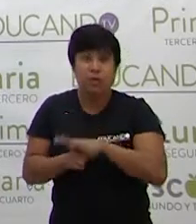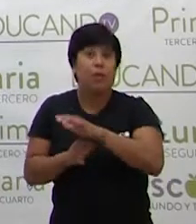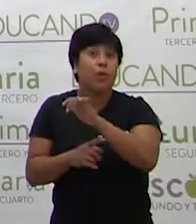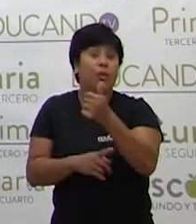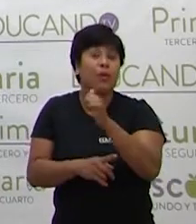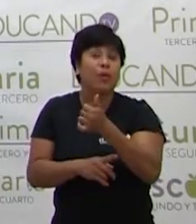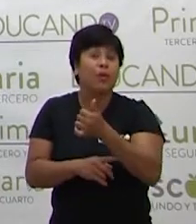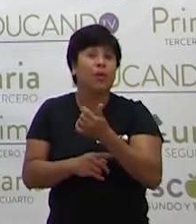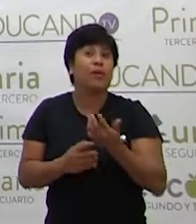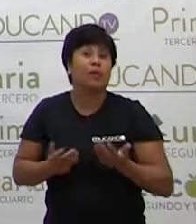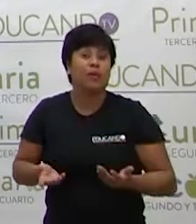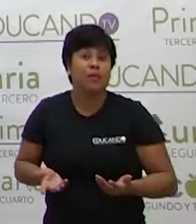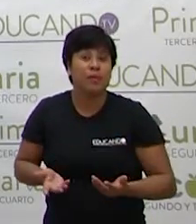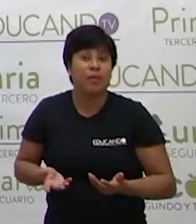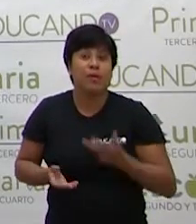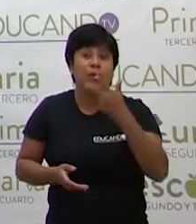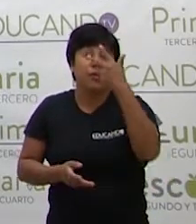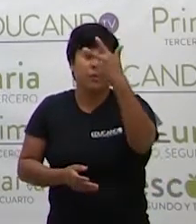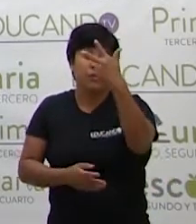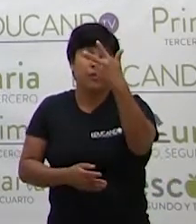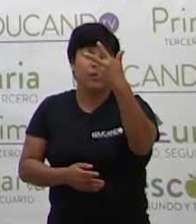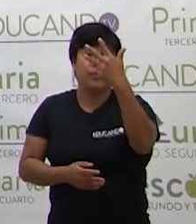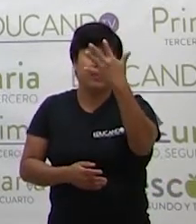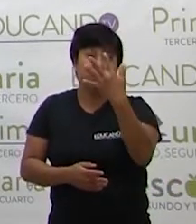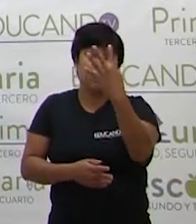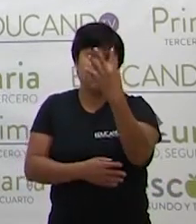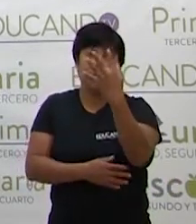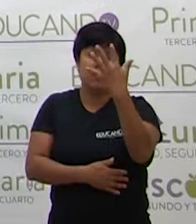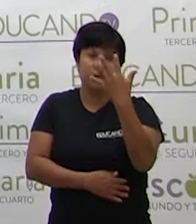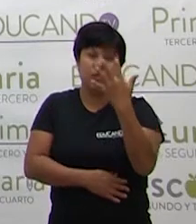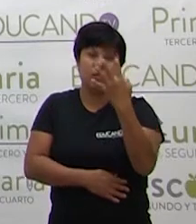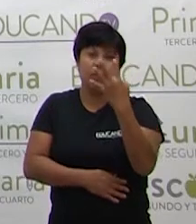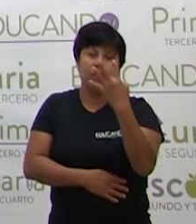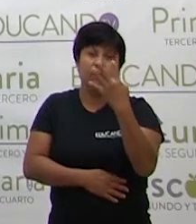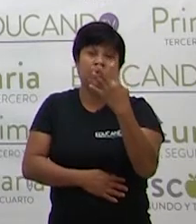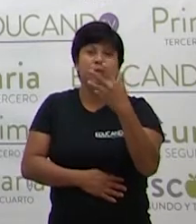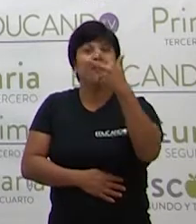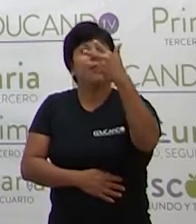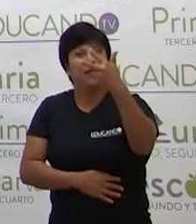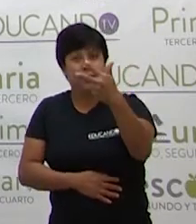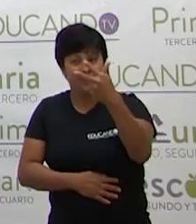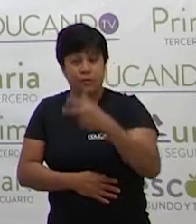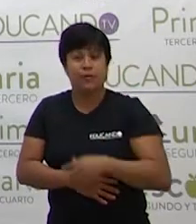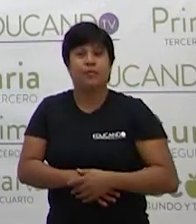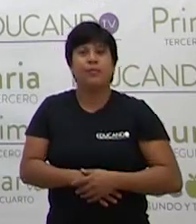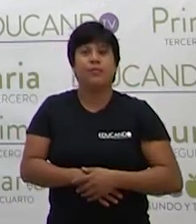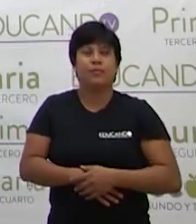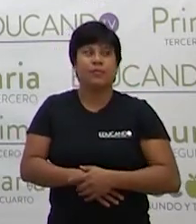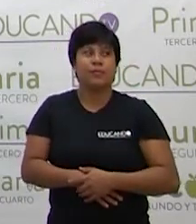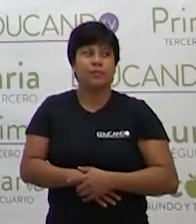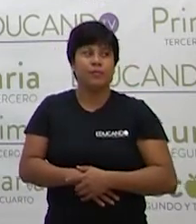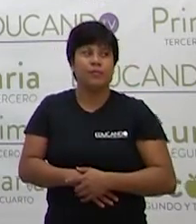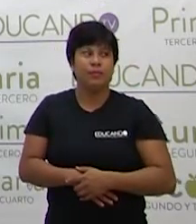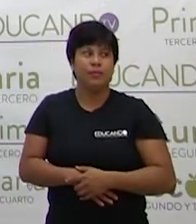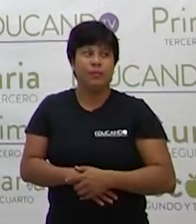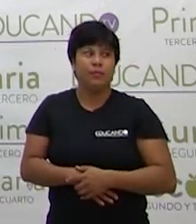seguiría? 8, 5, 4. Pues el 8.